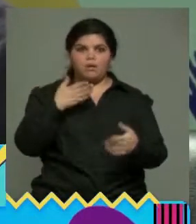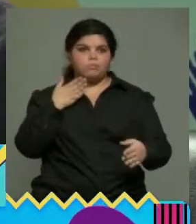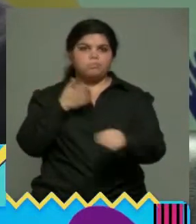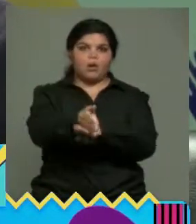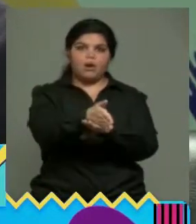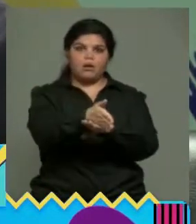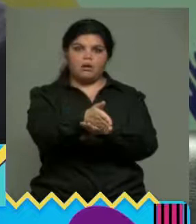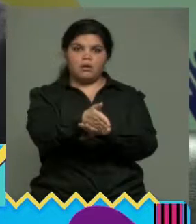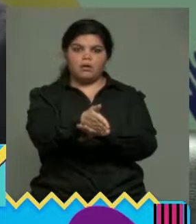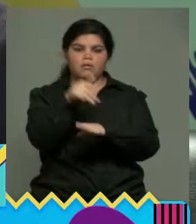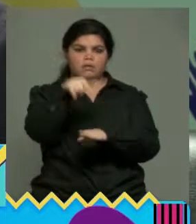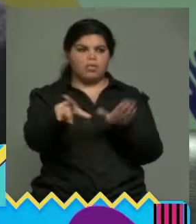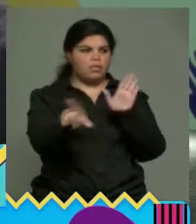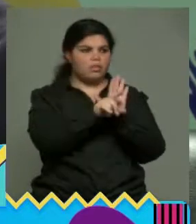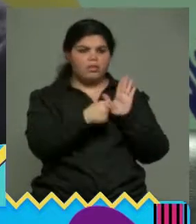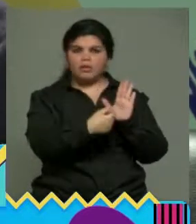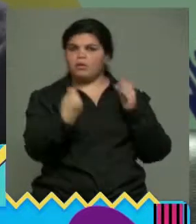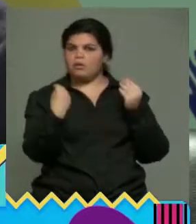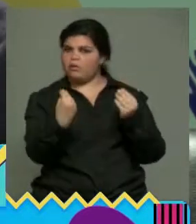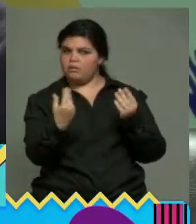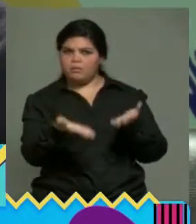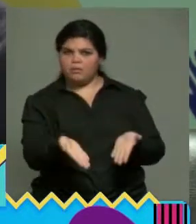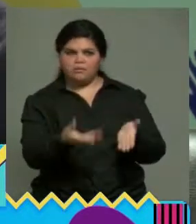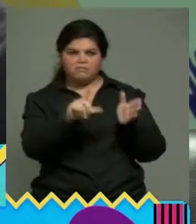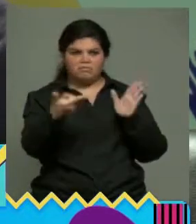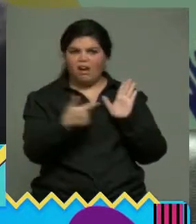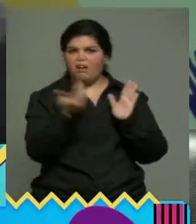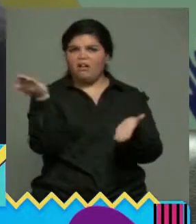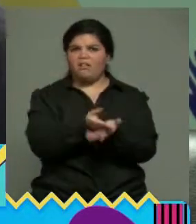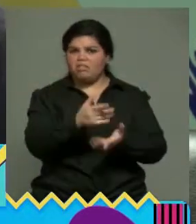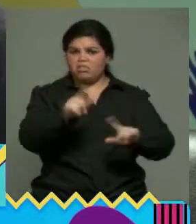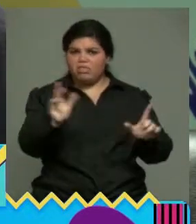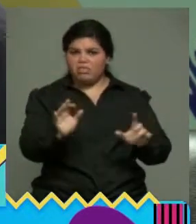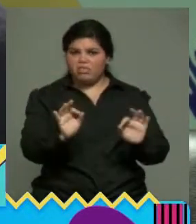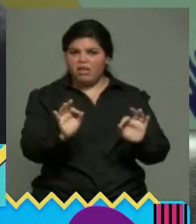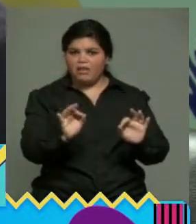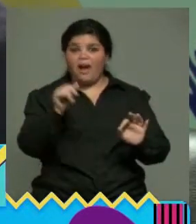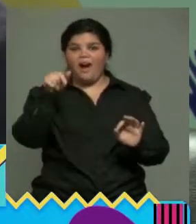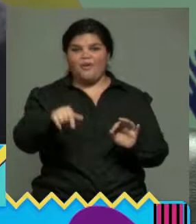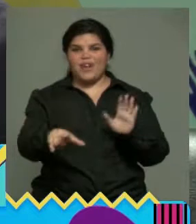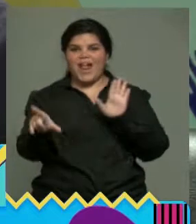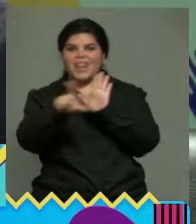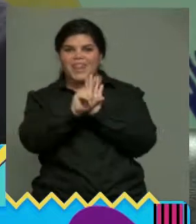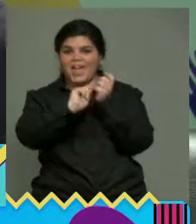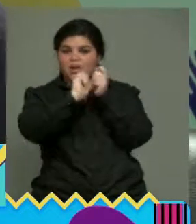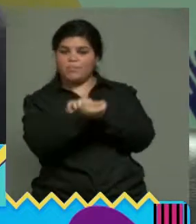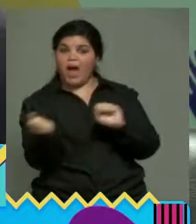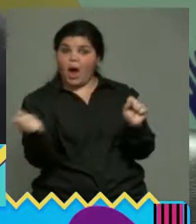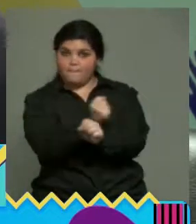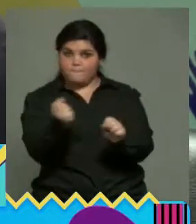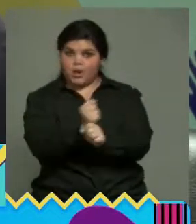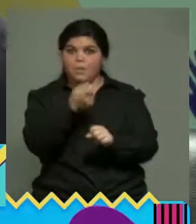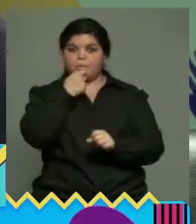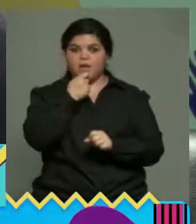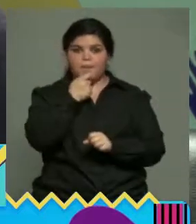se aprueba esta ley, sí, debe respetar las mismas condiciones de tránsito como cualquier conductor de vehículo con motor o sin